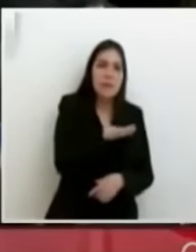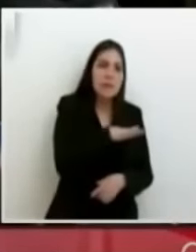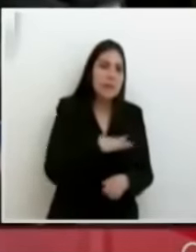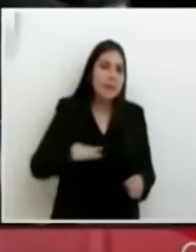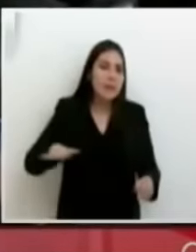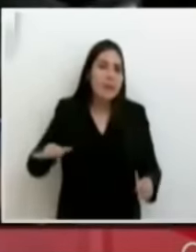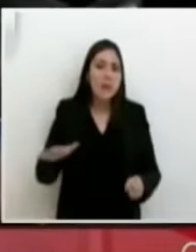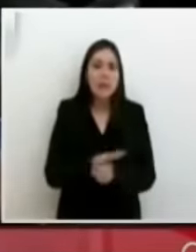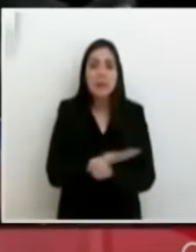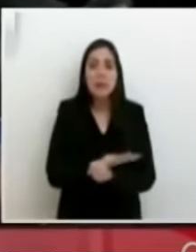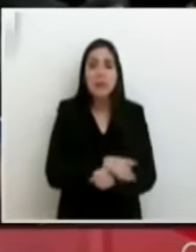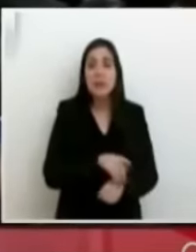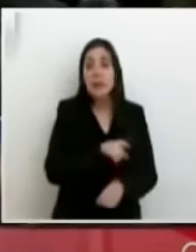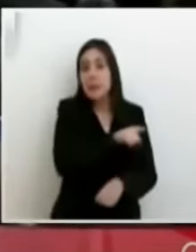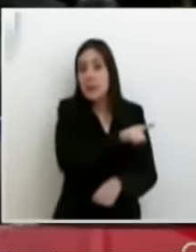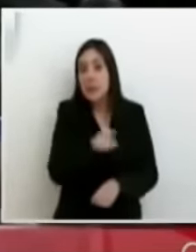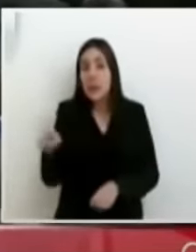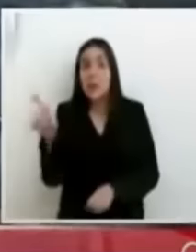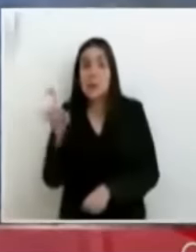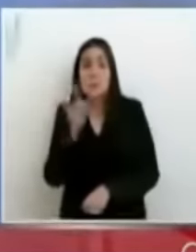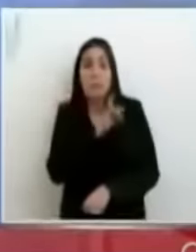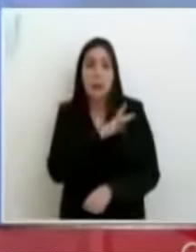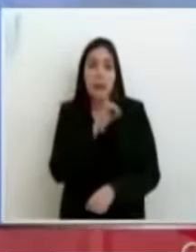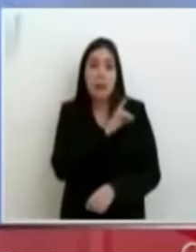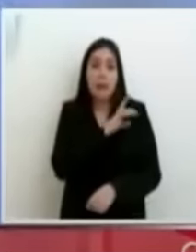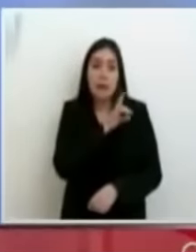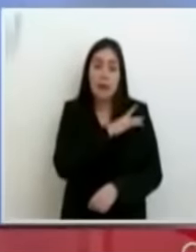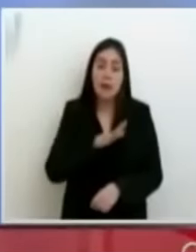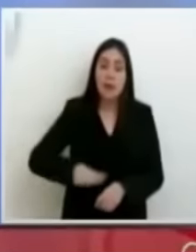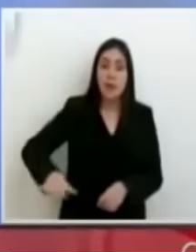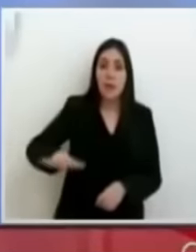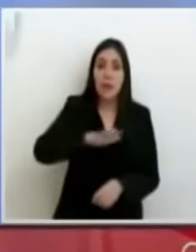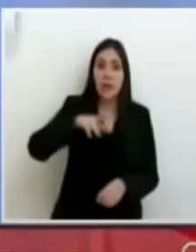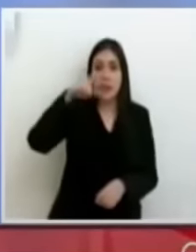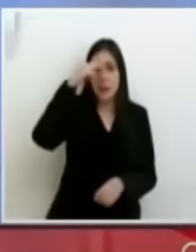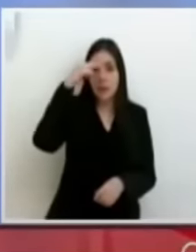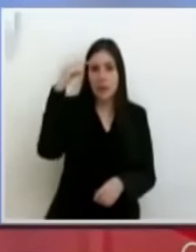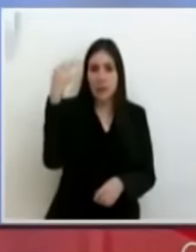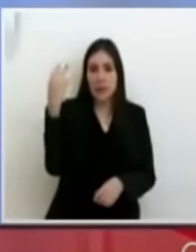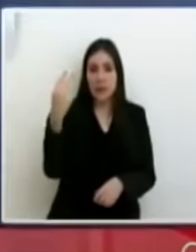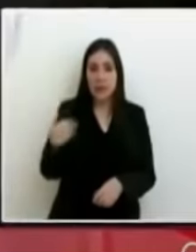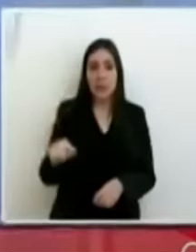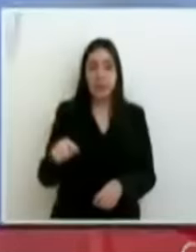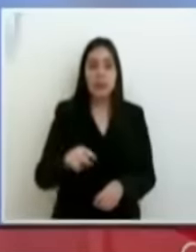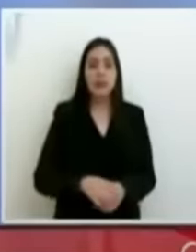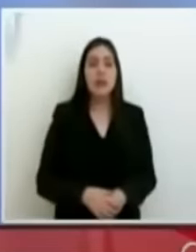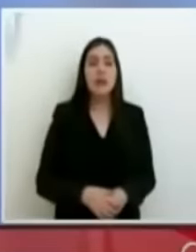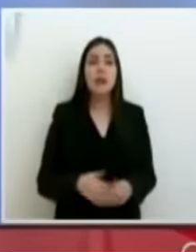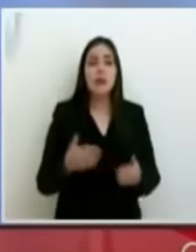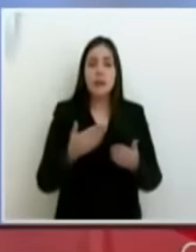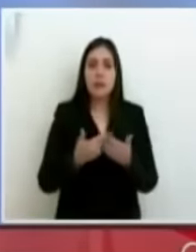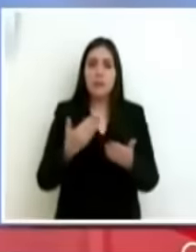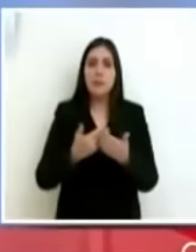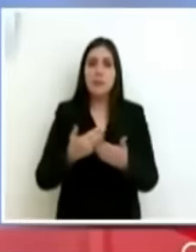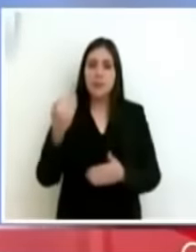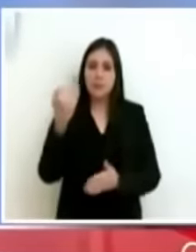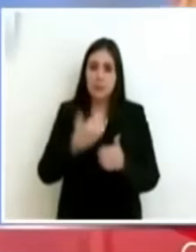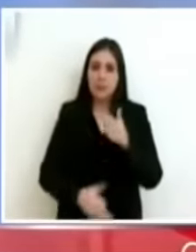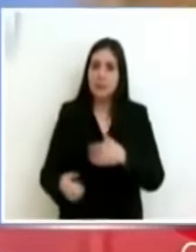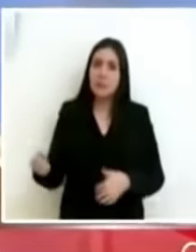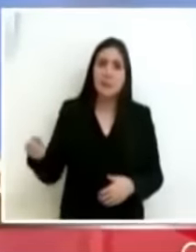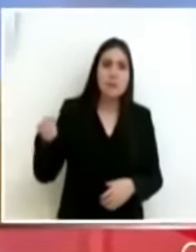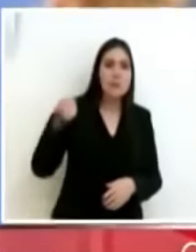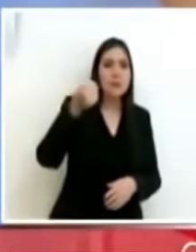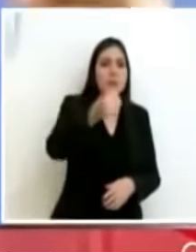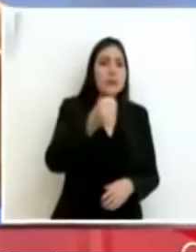le tienen pánico al pueblo. Presente al senador de Movimiento Ciudadano